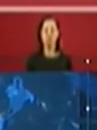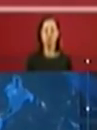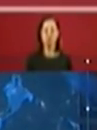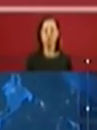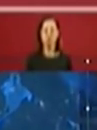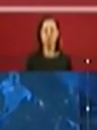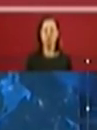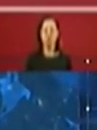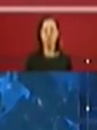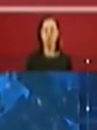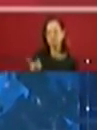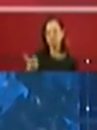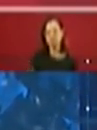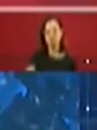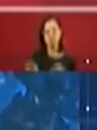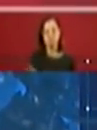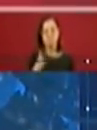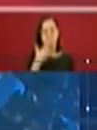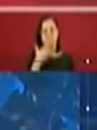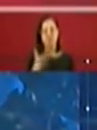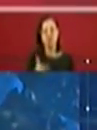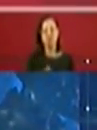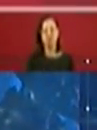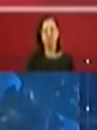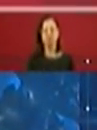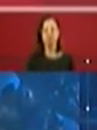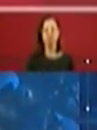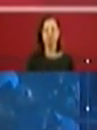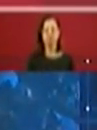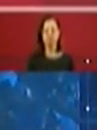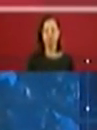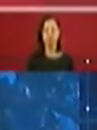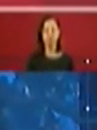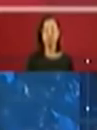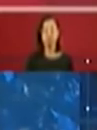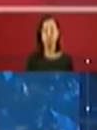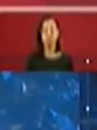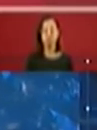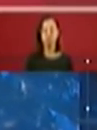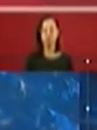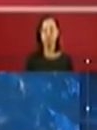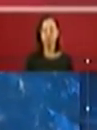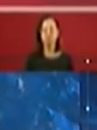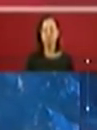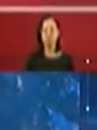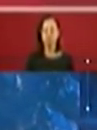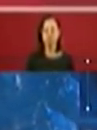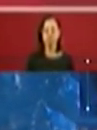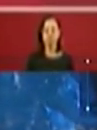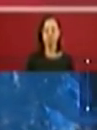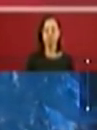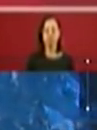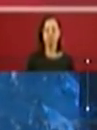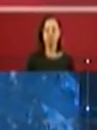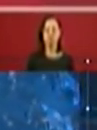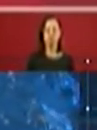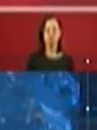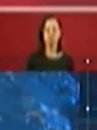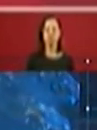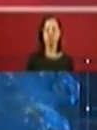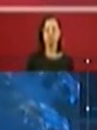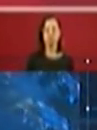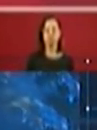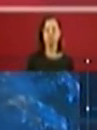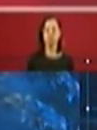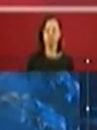pasada apenas estábamos hablando de cómo el presidente nunca pudo mostrar empatía en el caso de las demandas de las mujeres,